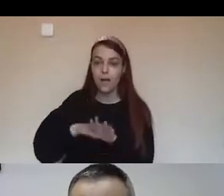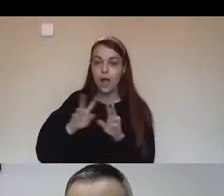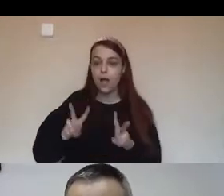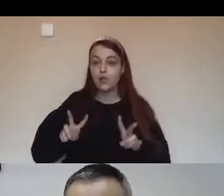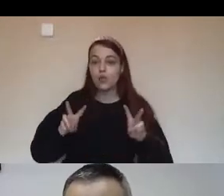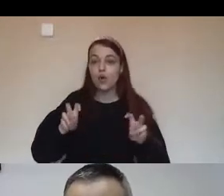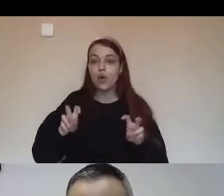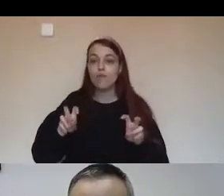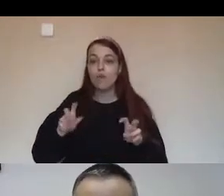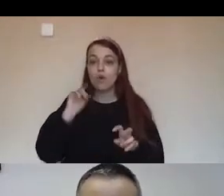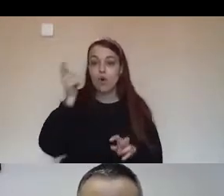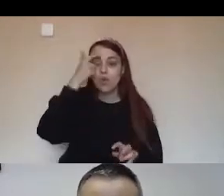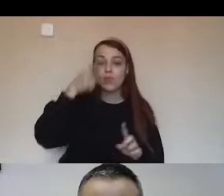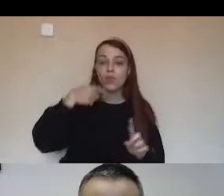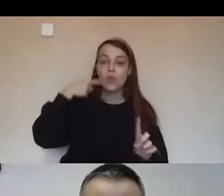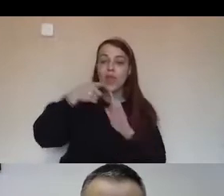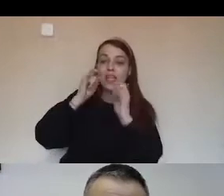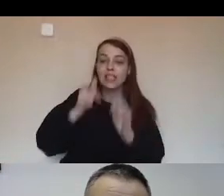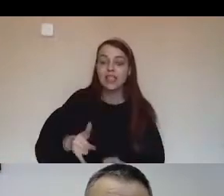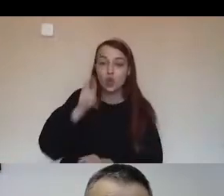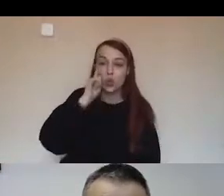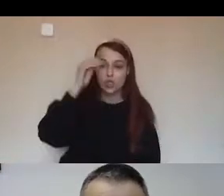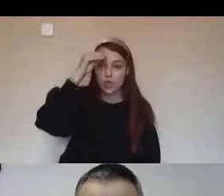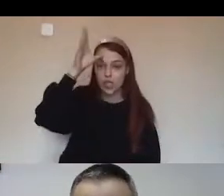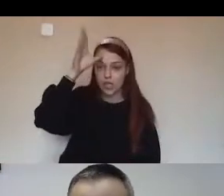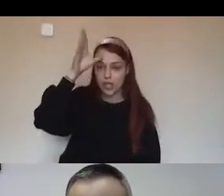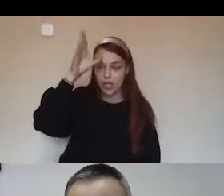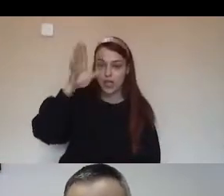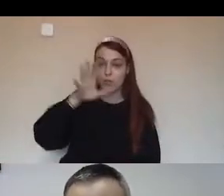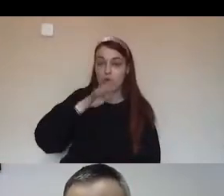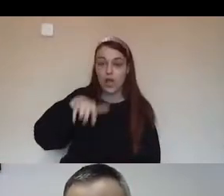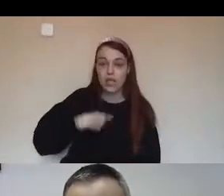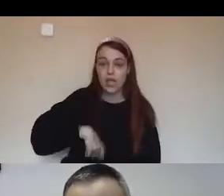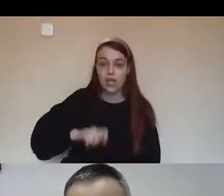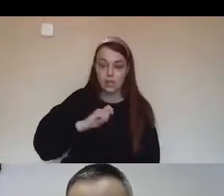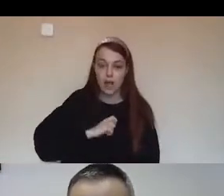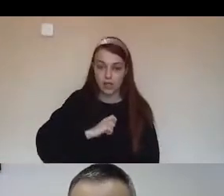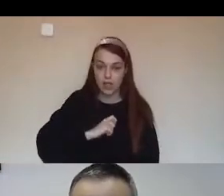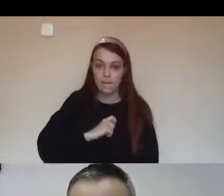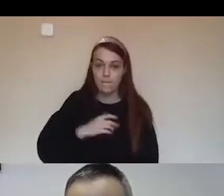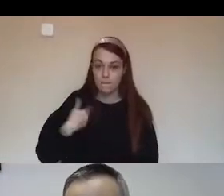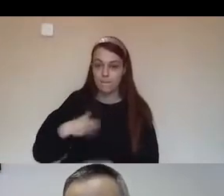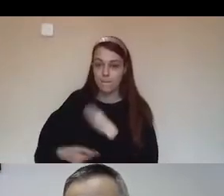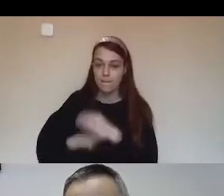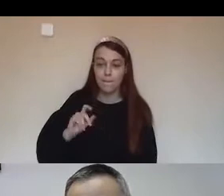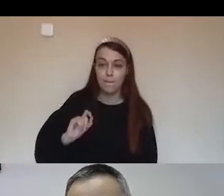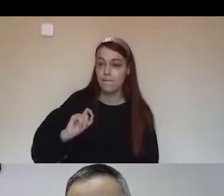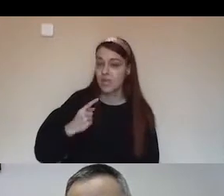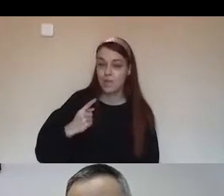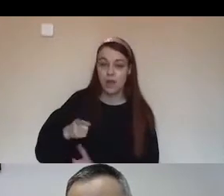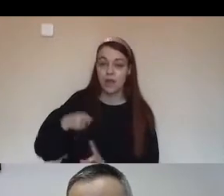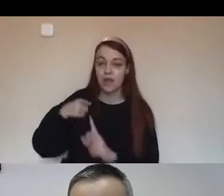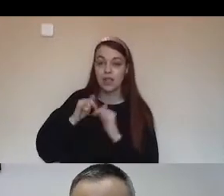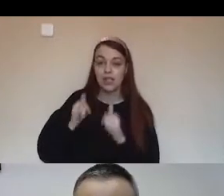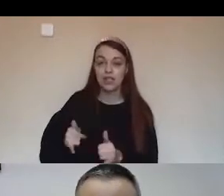este nuevo concepto de destinos turísticos inteligentes en el mundo, porque esto nació aquí en España, Y el primero de ellos, el primero de estos destinos